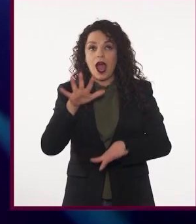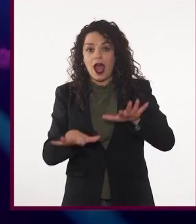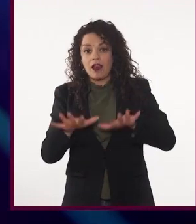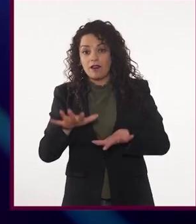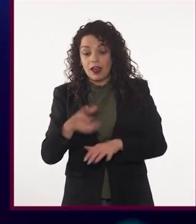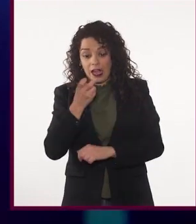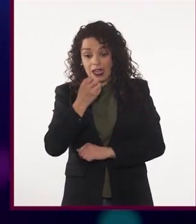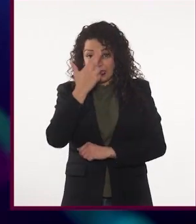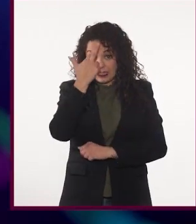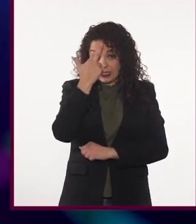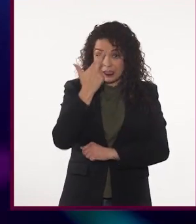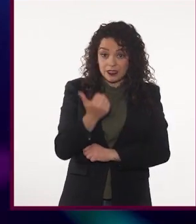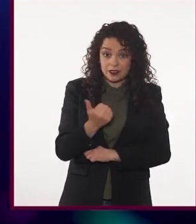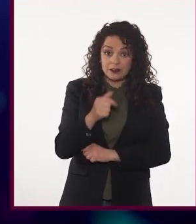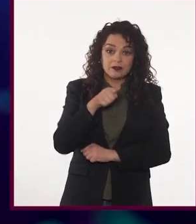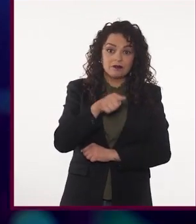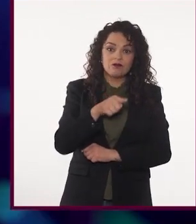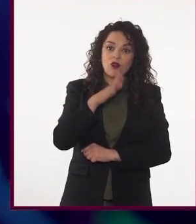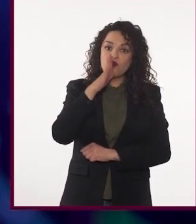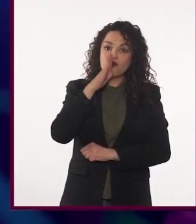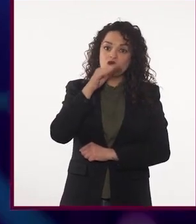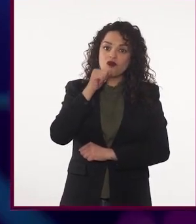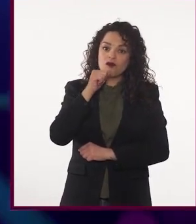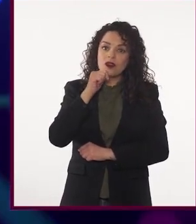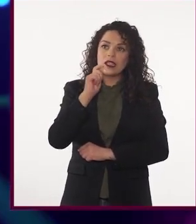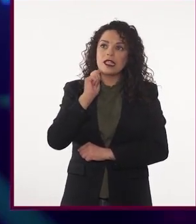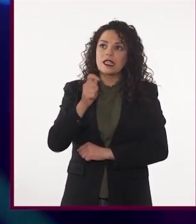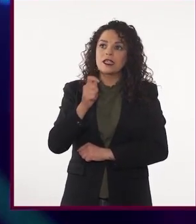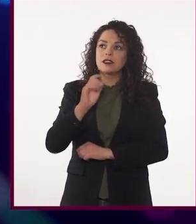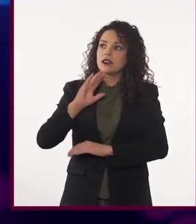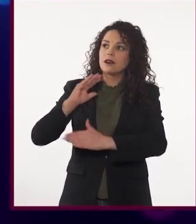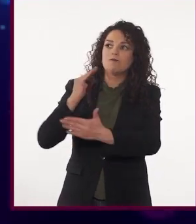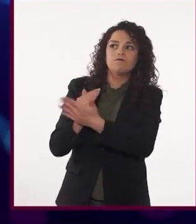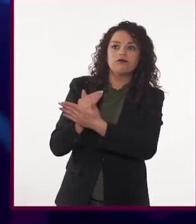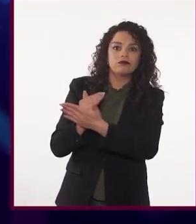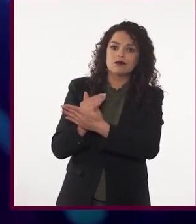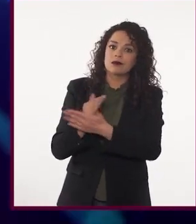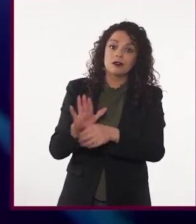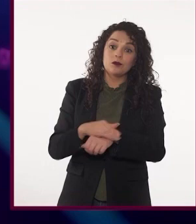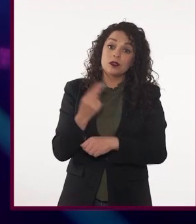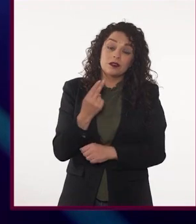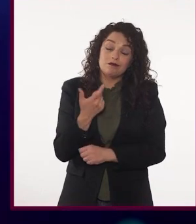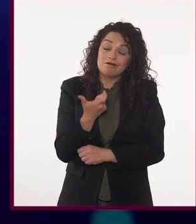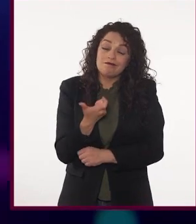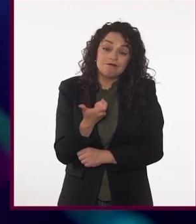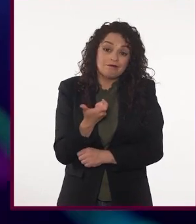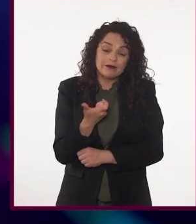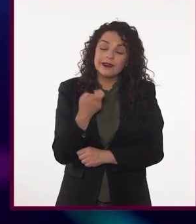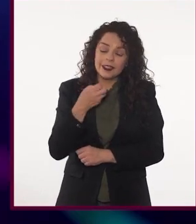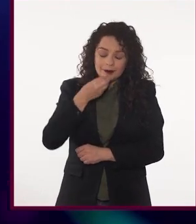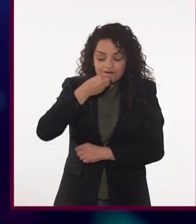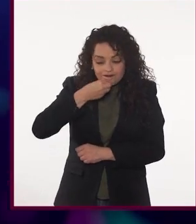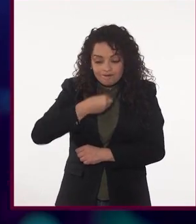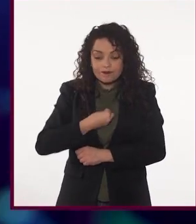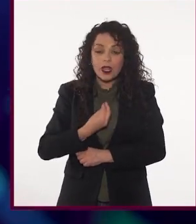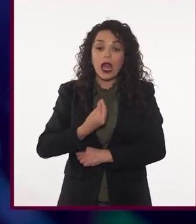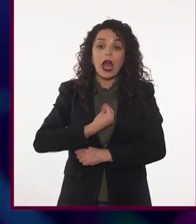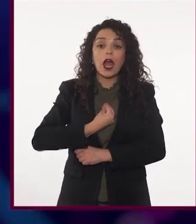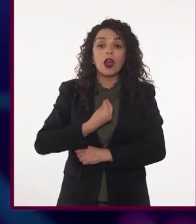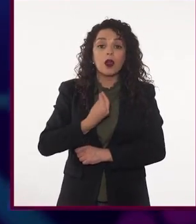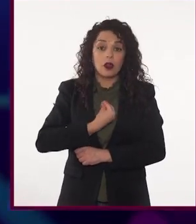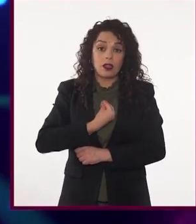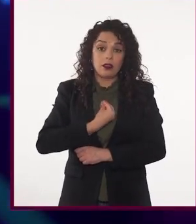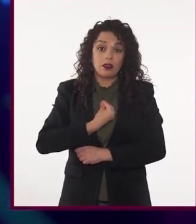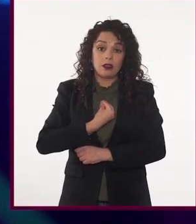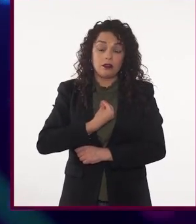económico hace que ellas no pongan como lo detengan porque necesitan el dinero, ¿no? Y